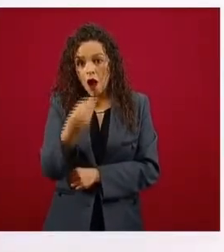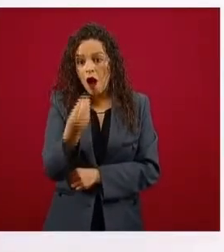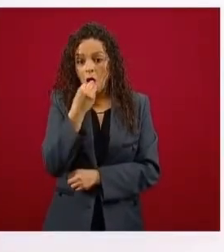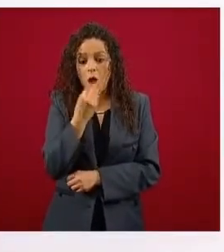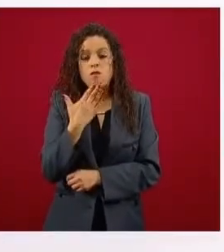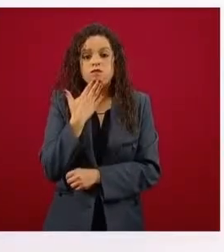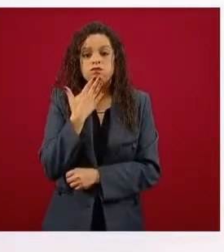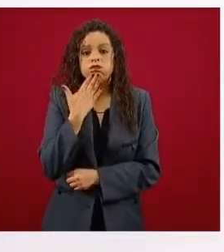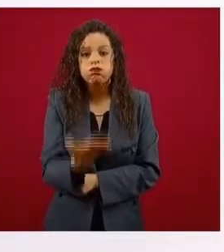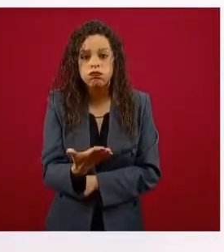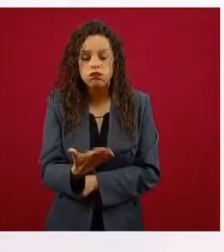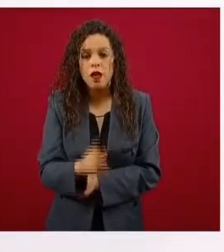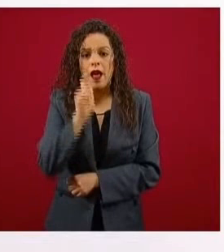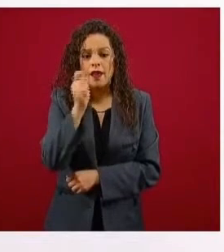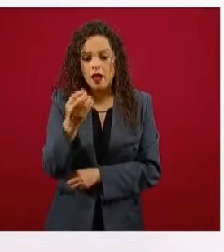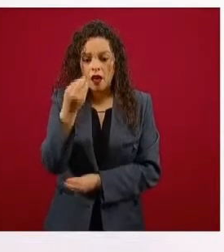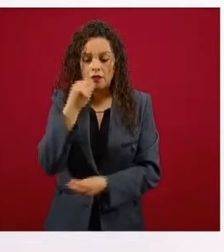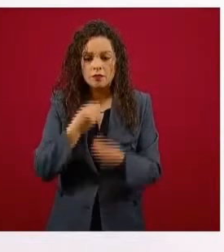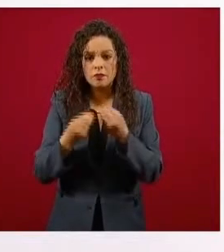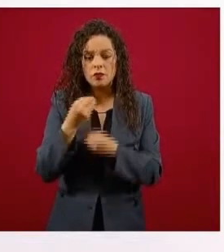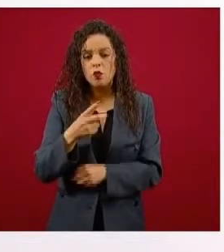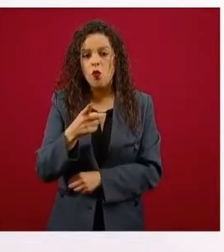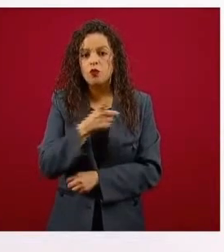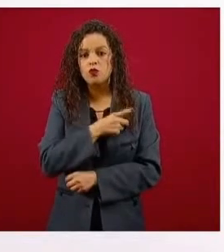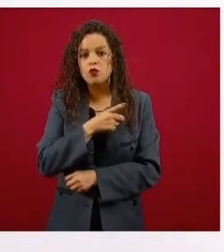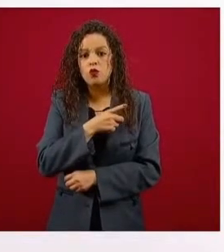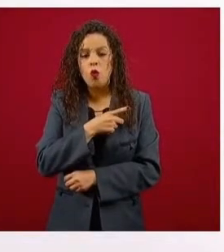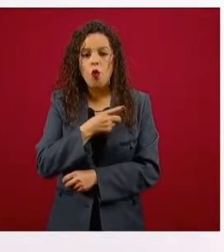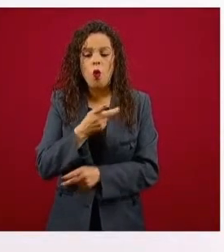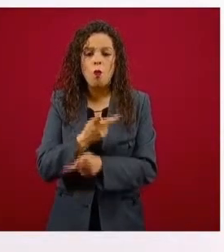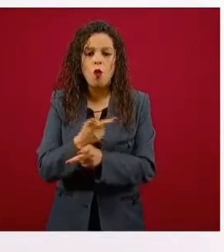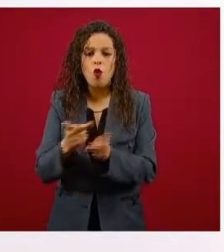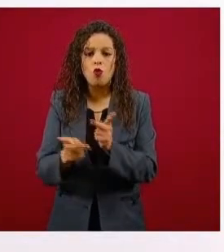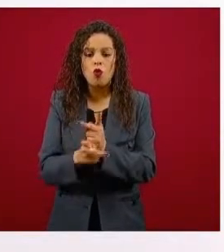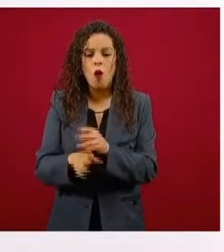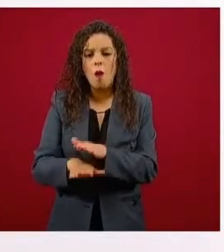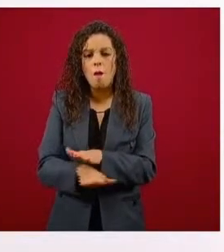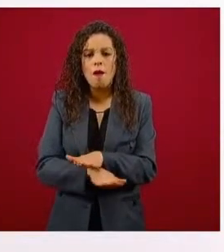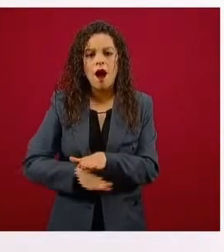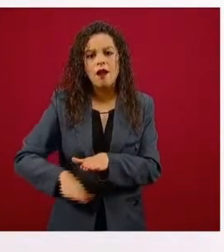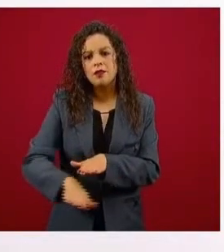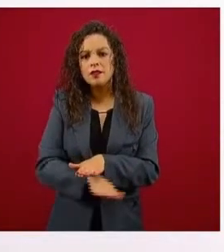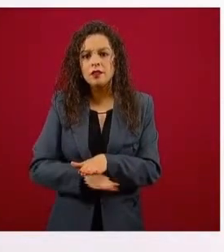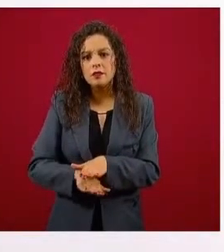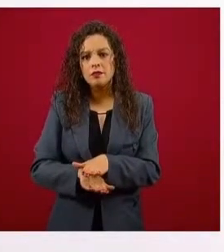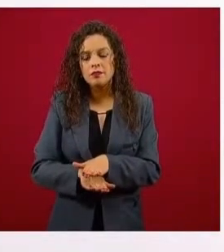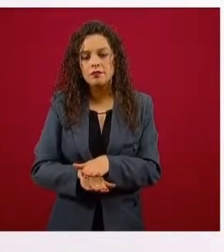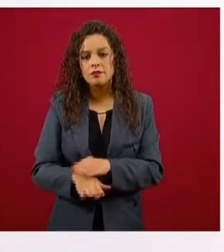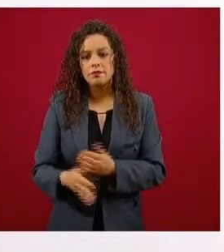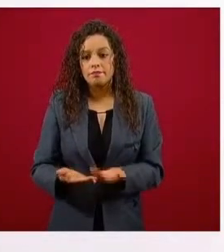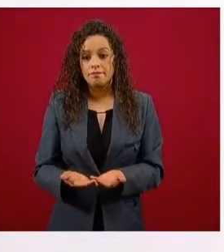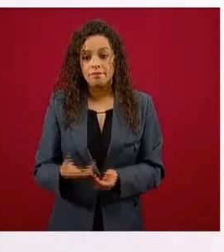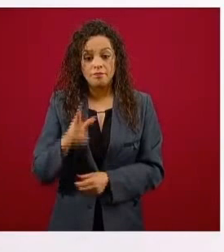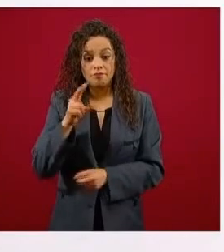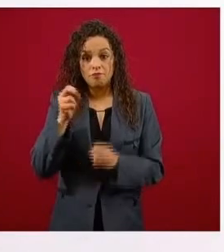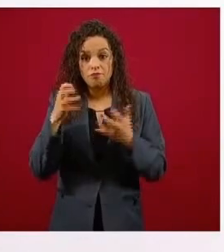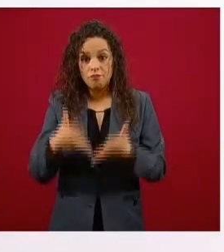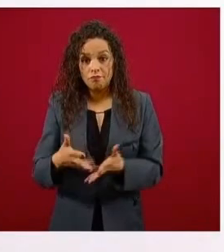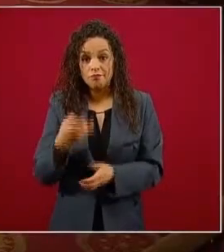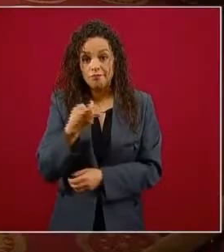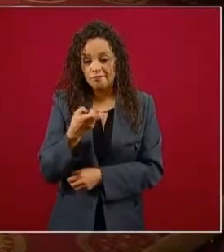consume solo artículos de primera necesidad, y aún estos en pequeña